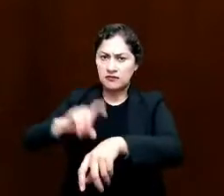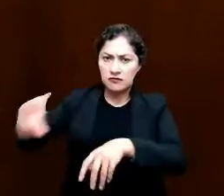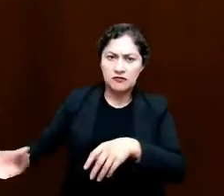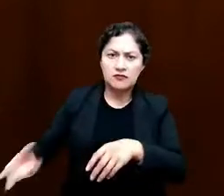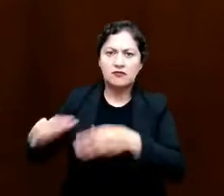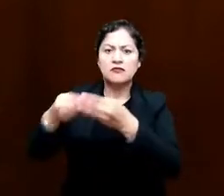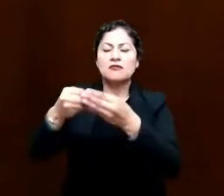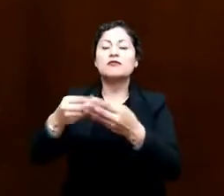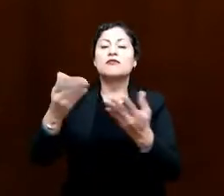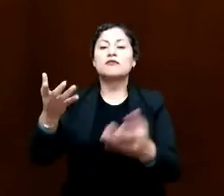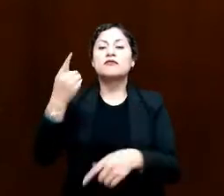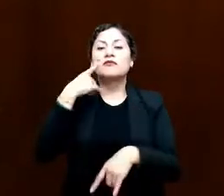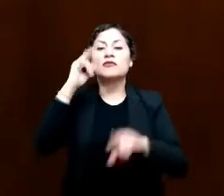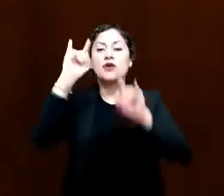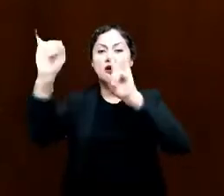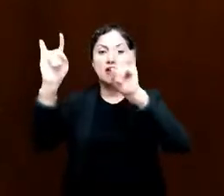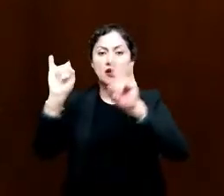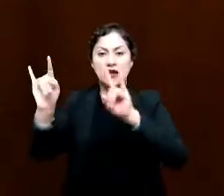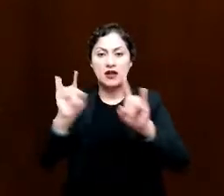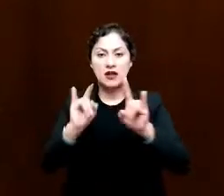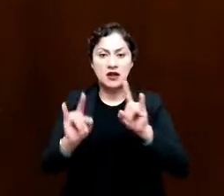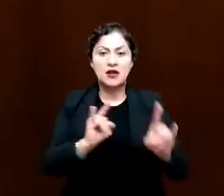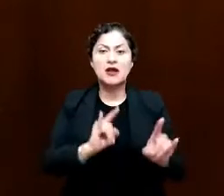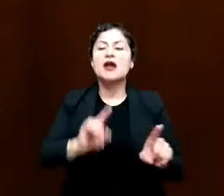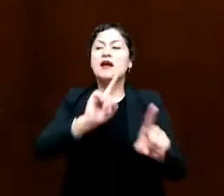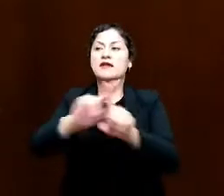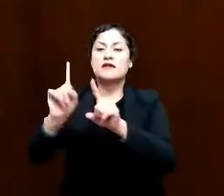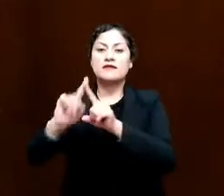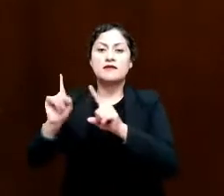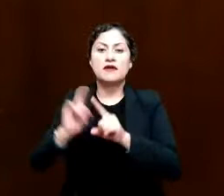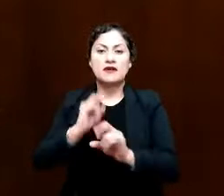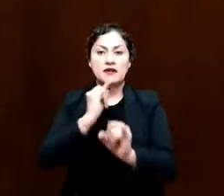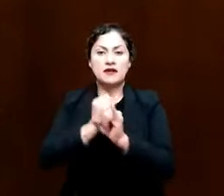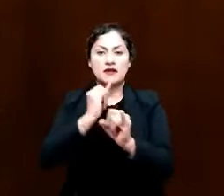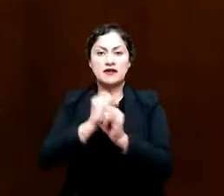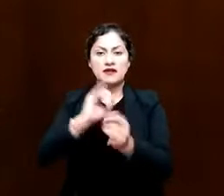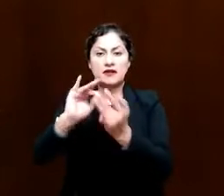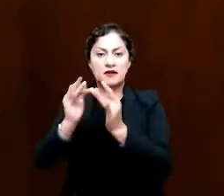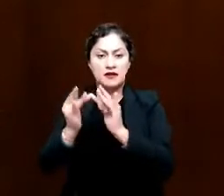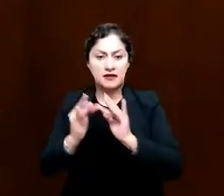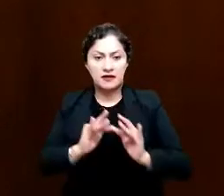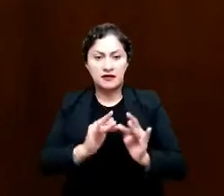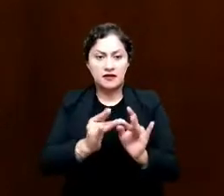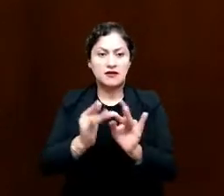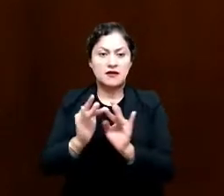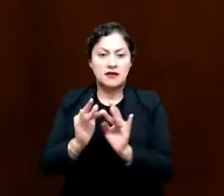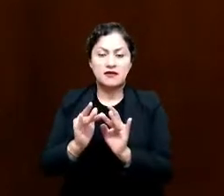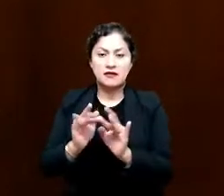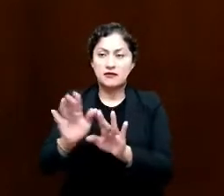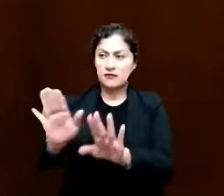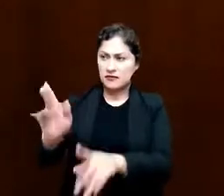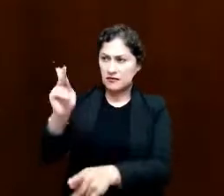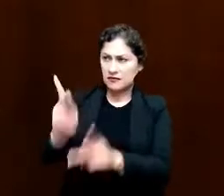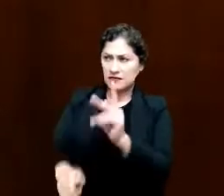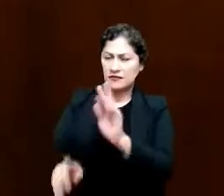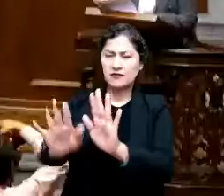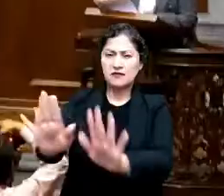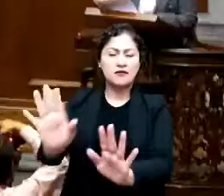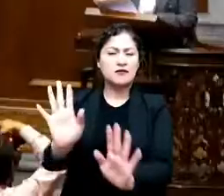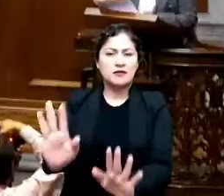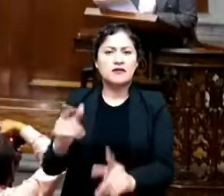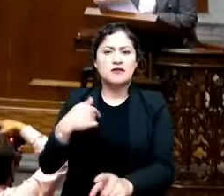espectaculares a pautas en redes social Permítame también a la otra compañera le dio oportunidad